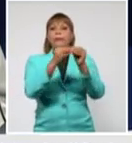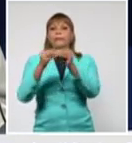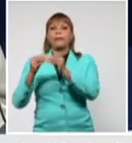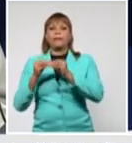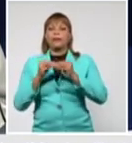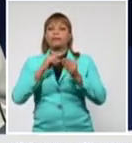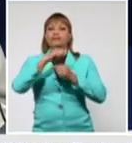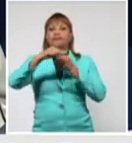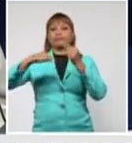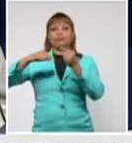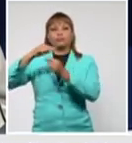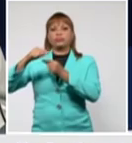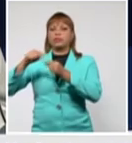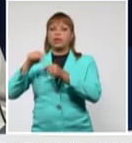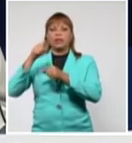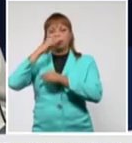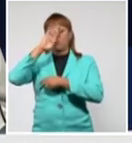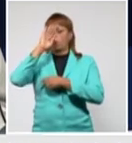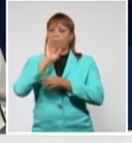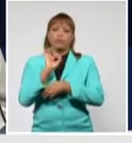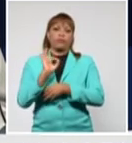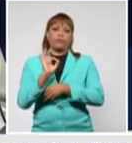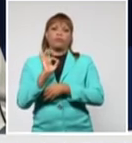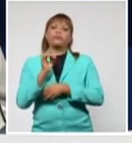Por lo tanto, son casos importados.